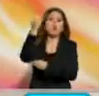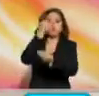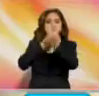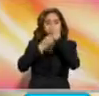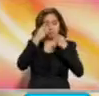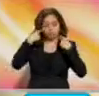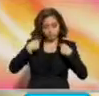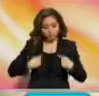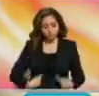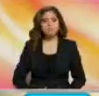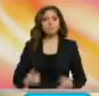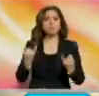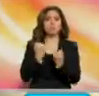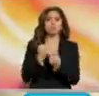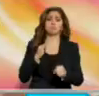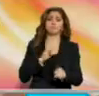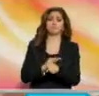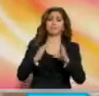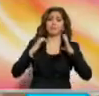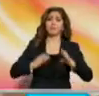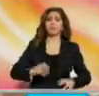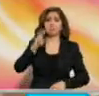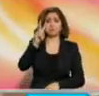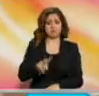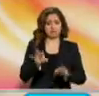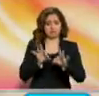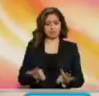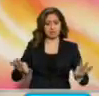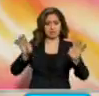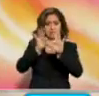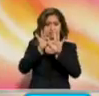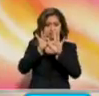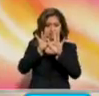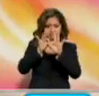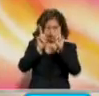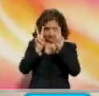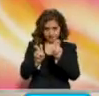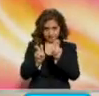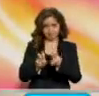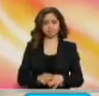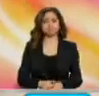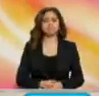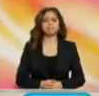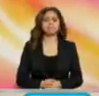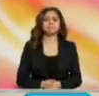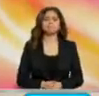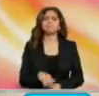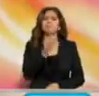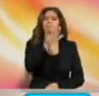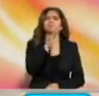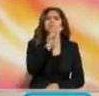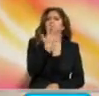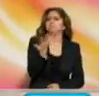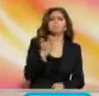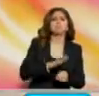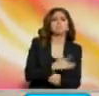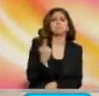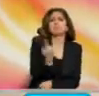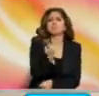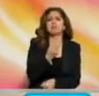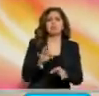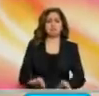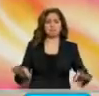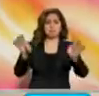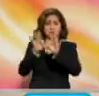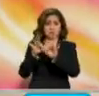en el sistema inmune. Es un tema importantísimo el día de hoy. Sí. Muy bien. ¿Por qué es tan importante? Siempre se ha dicho, es muy importante